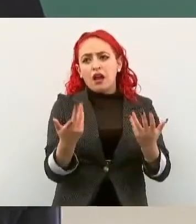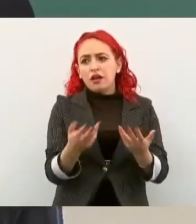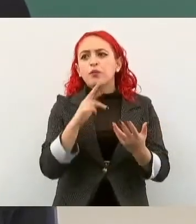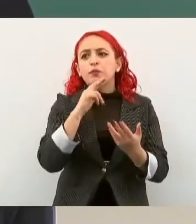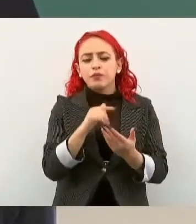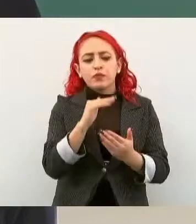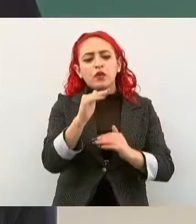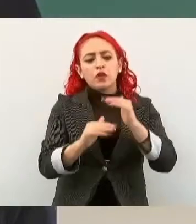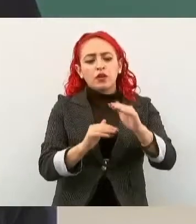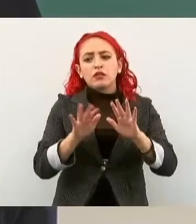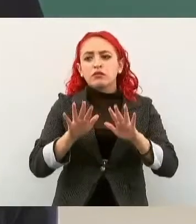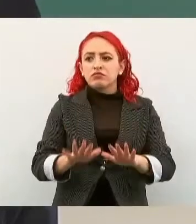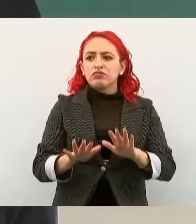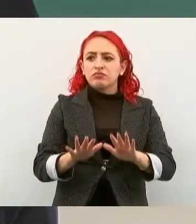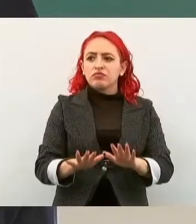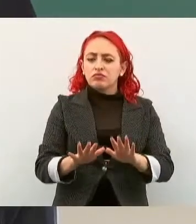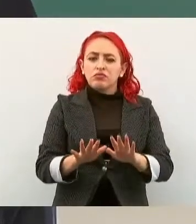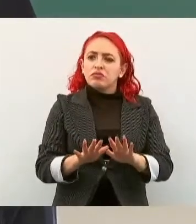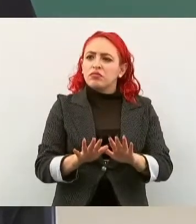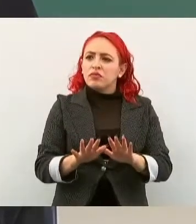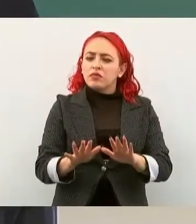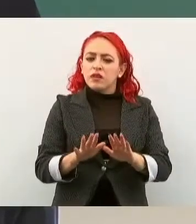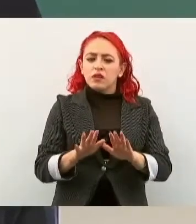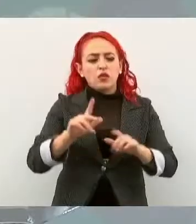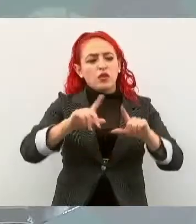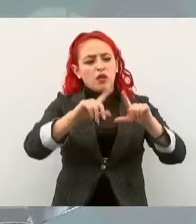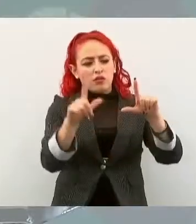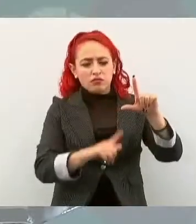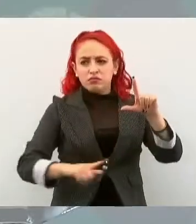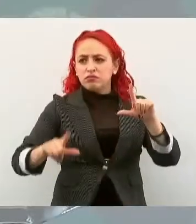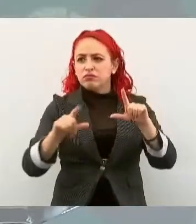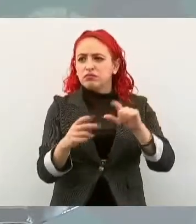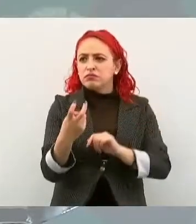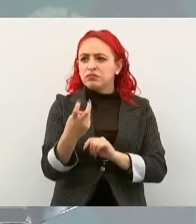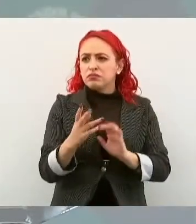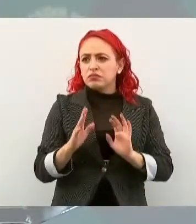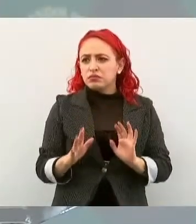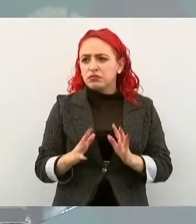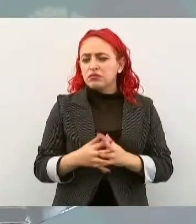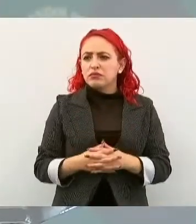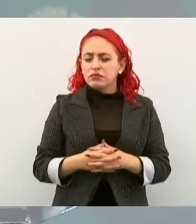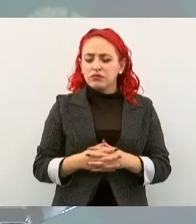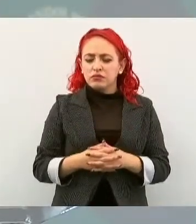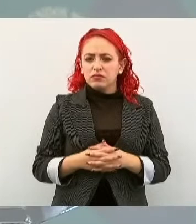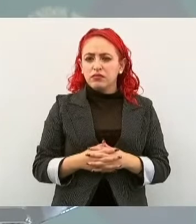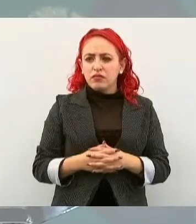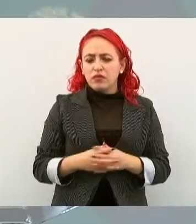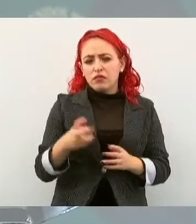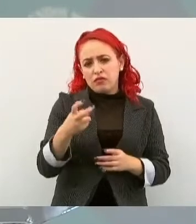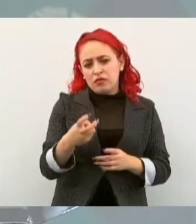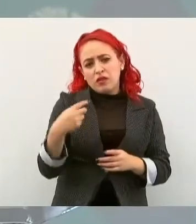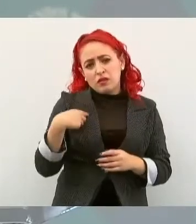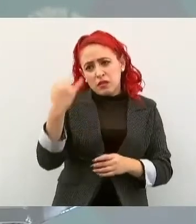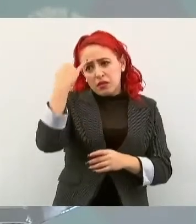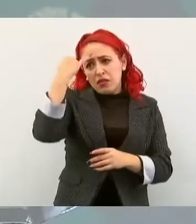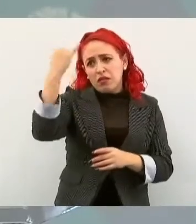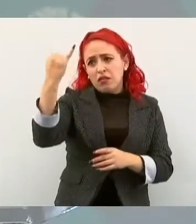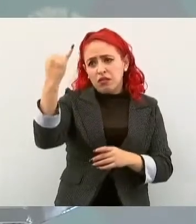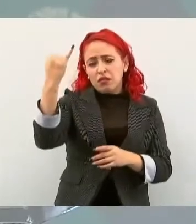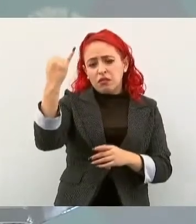ir serenando a nuestro país. Esa es nuestra filosofía, esa es